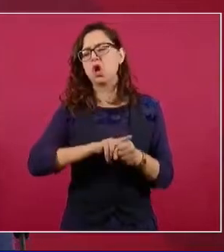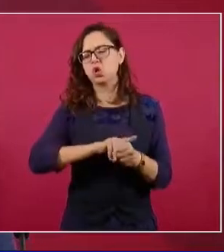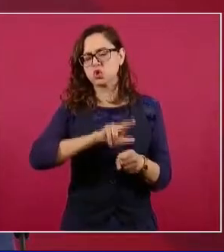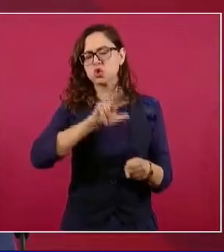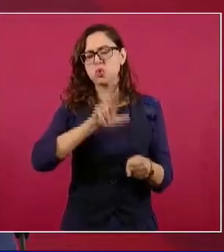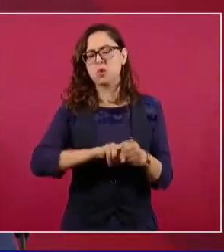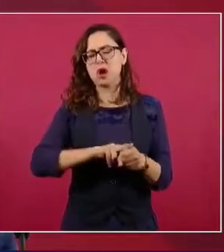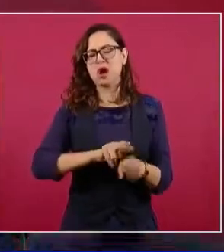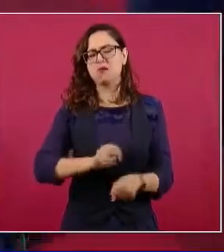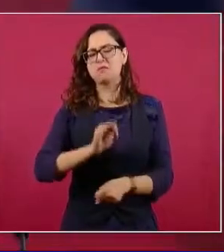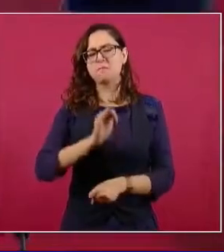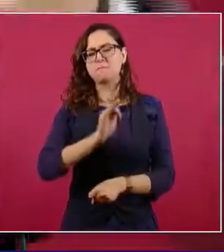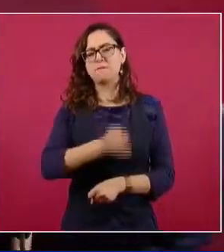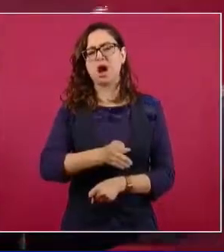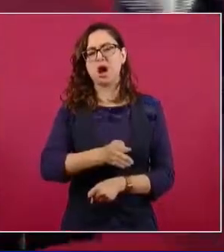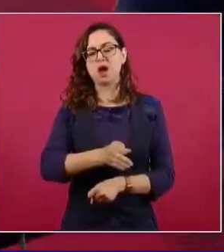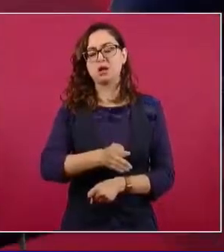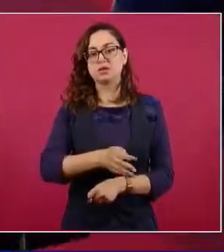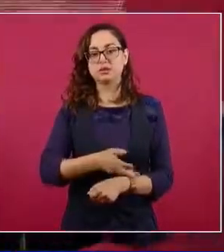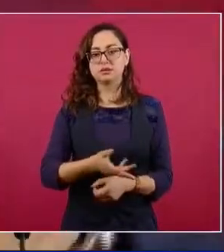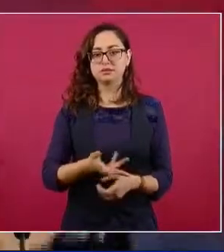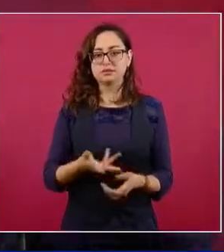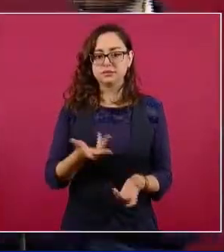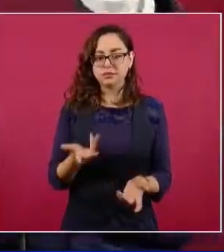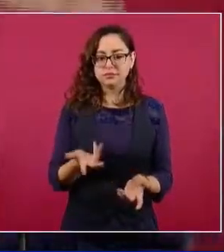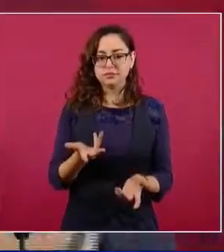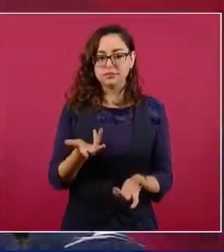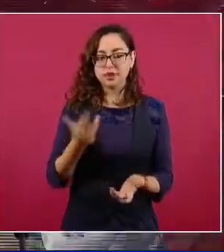Acuérdense de cómo insistieron,